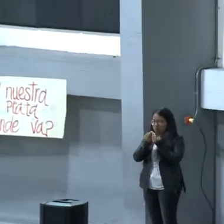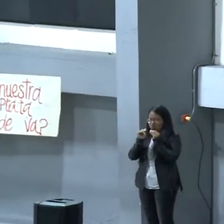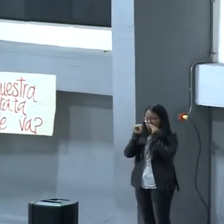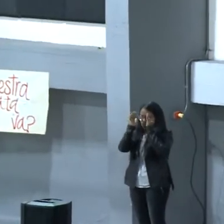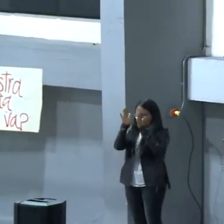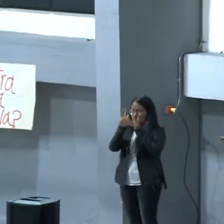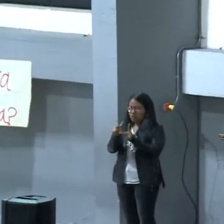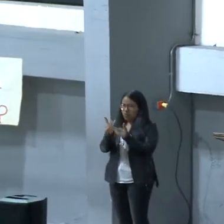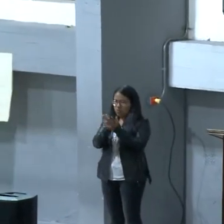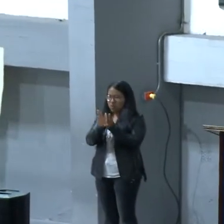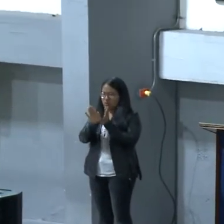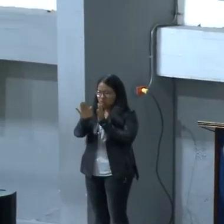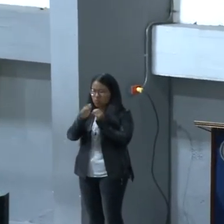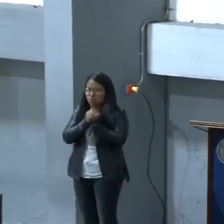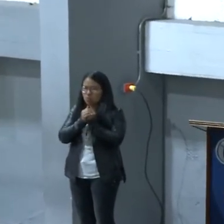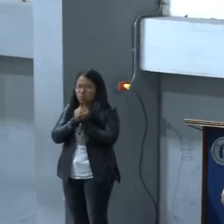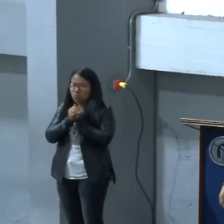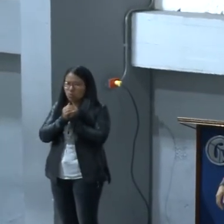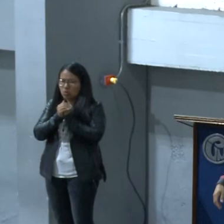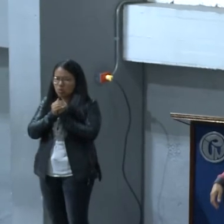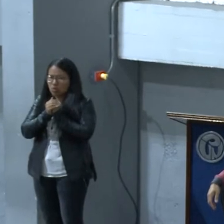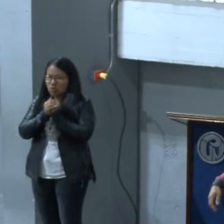Estudiantes. Hacemos